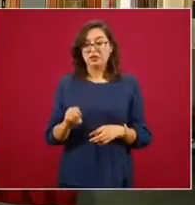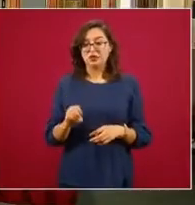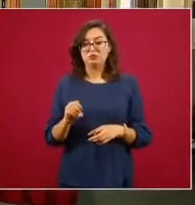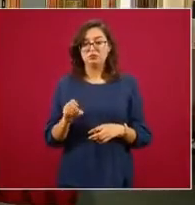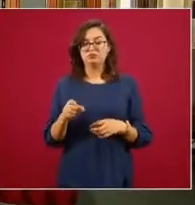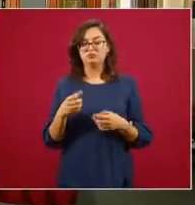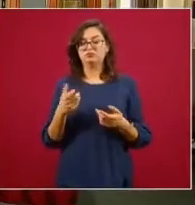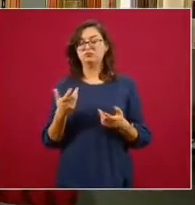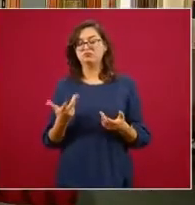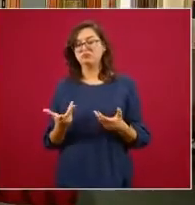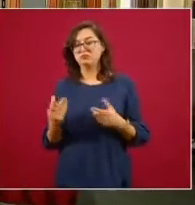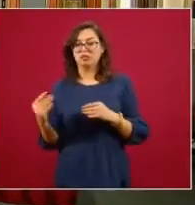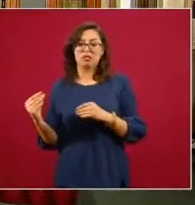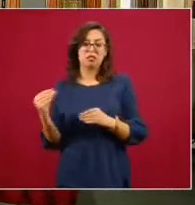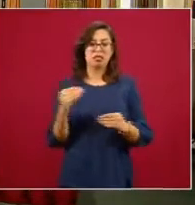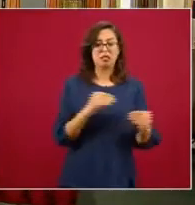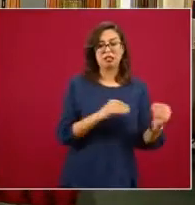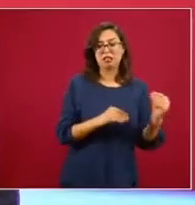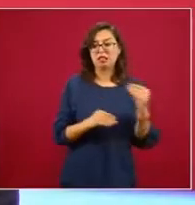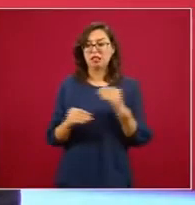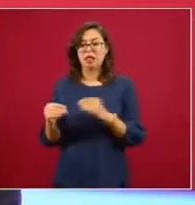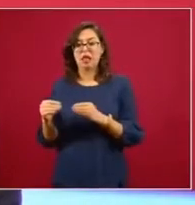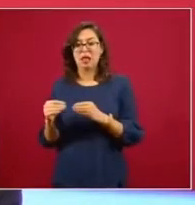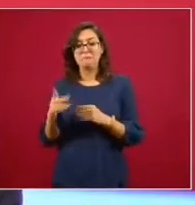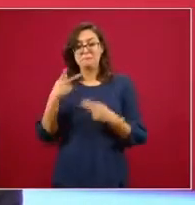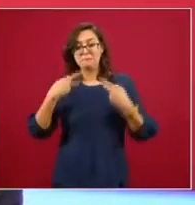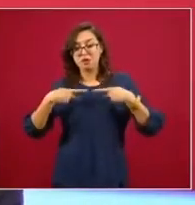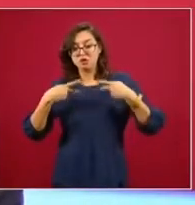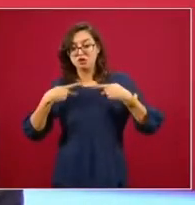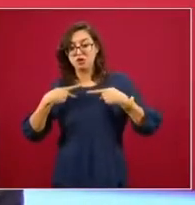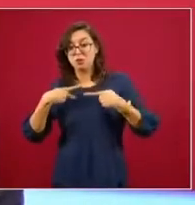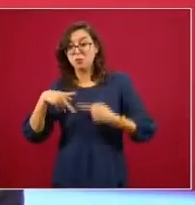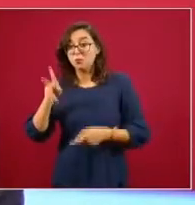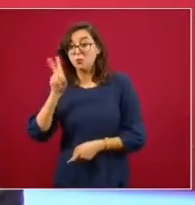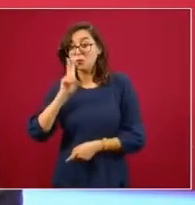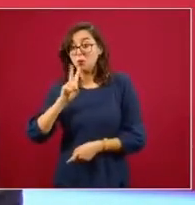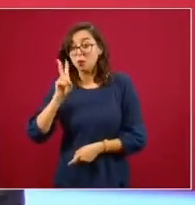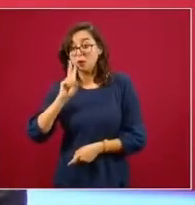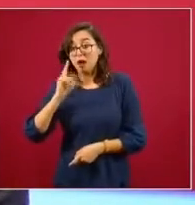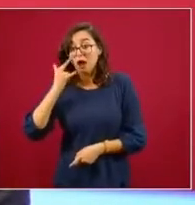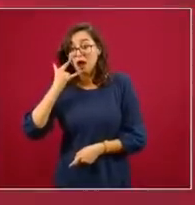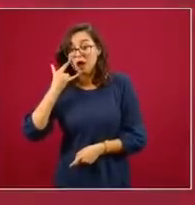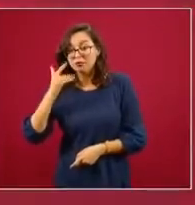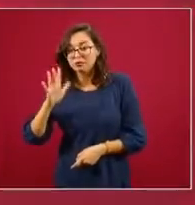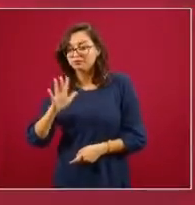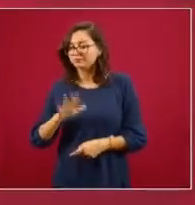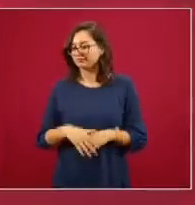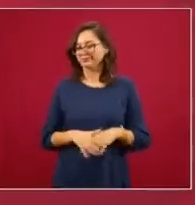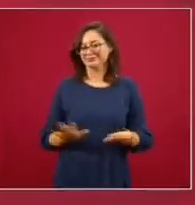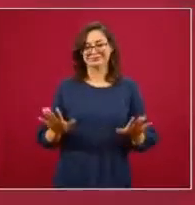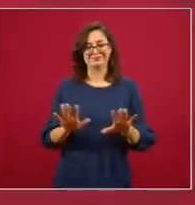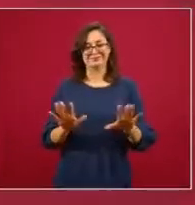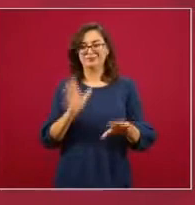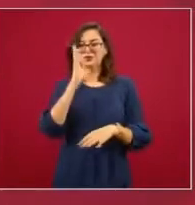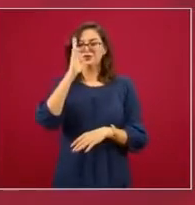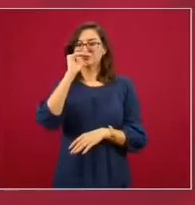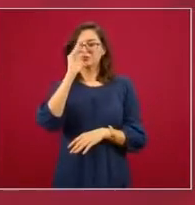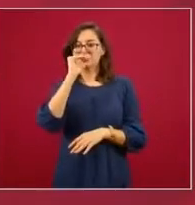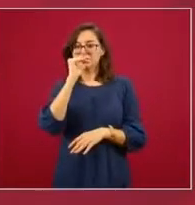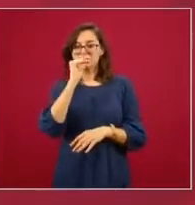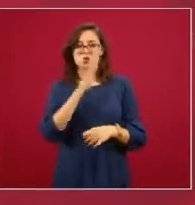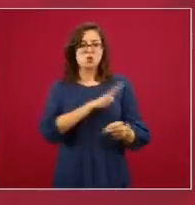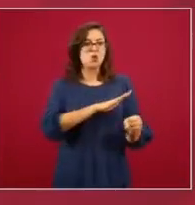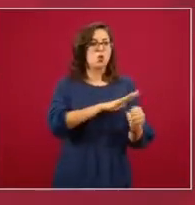toda discusión, no se pueden hacer estudios experimentales con este tipo de situaciones. Entonces, lograr reconocer